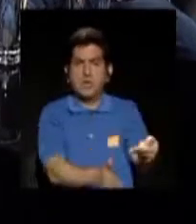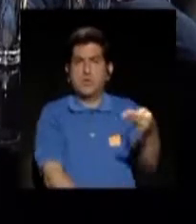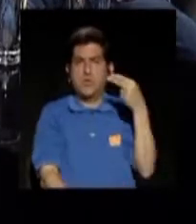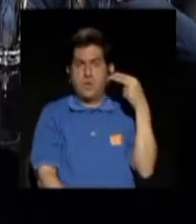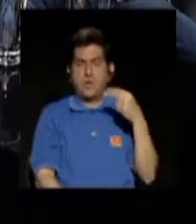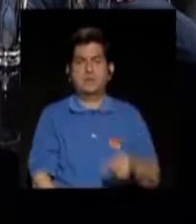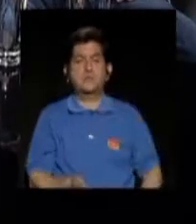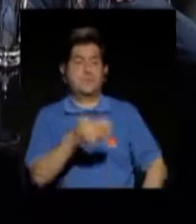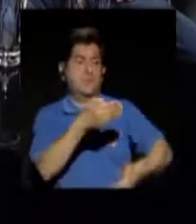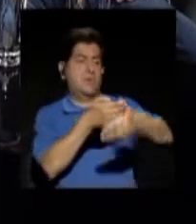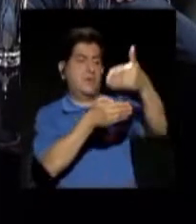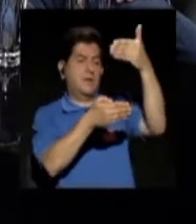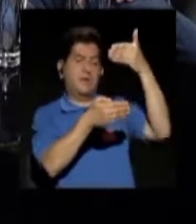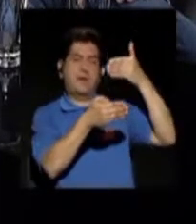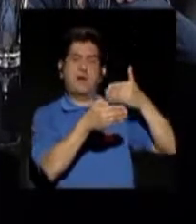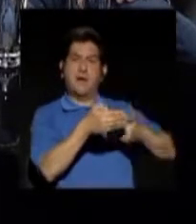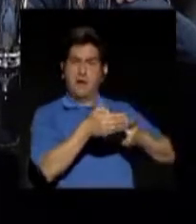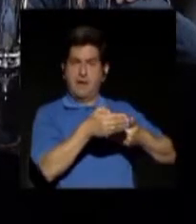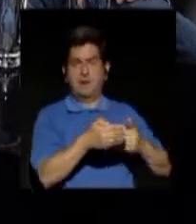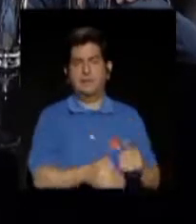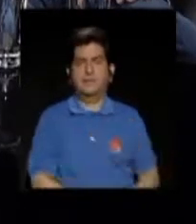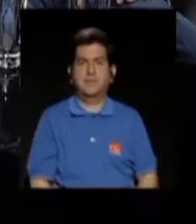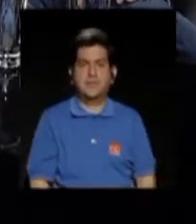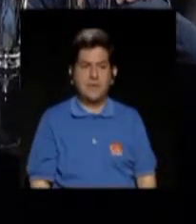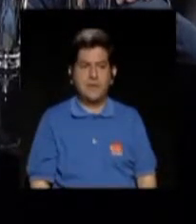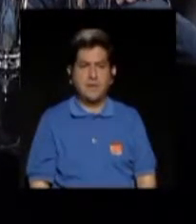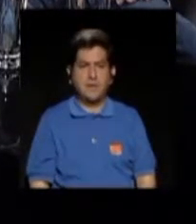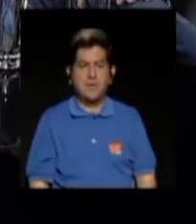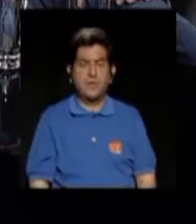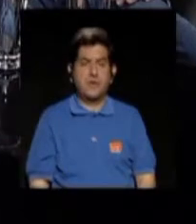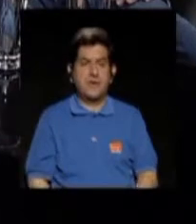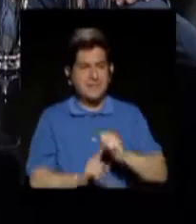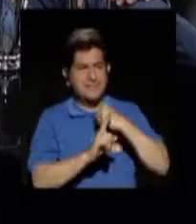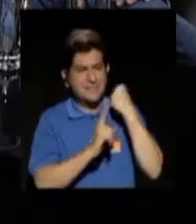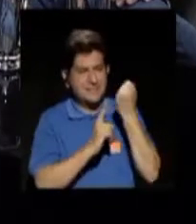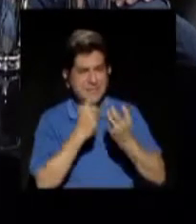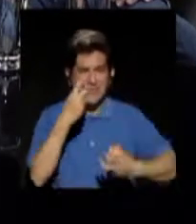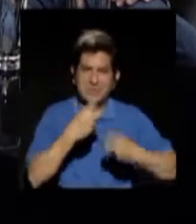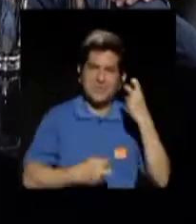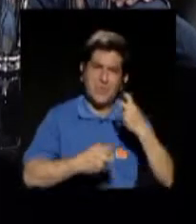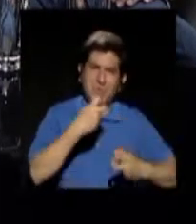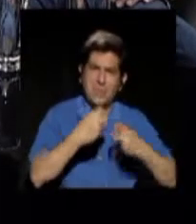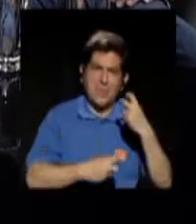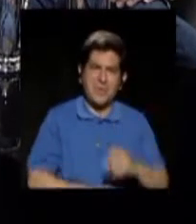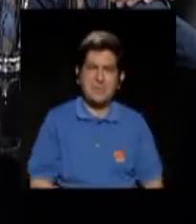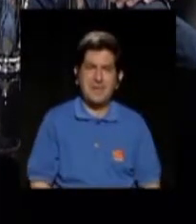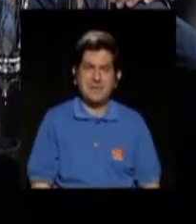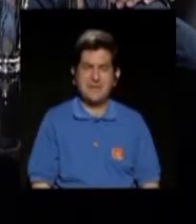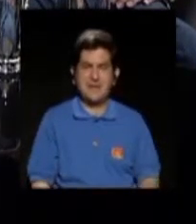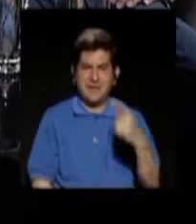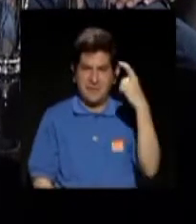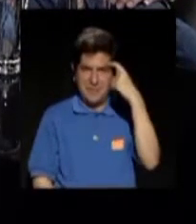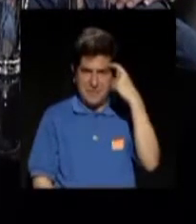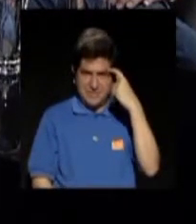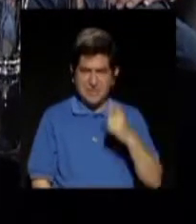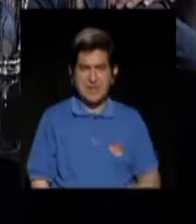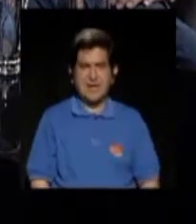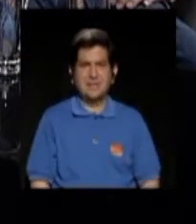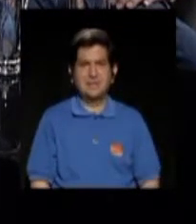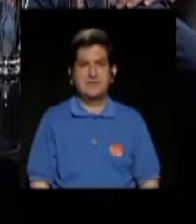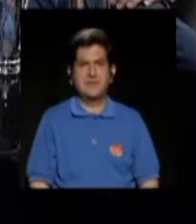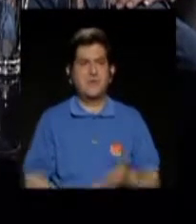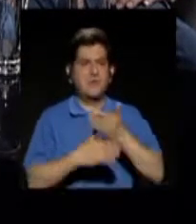de la pasada y los conflictos, tanto de visión del mundo como de